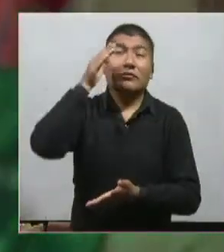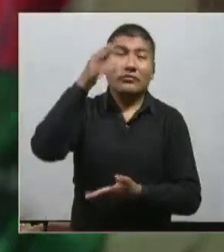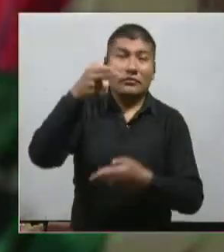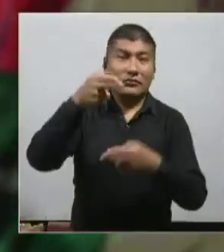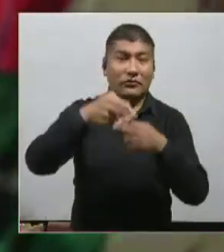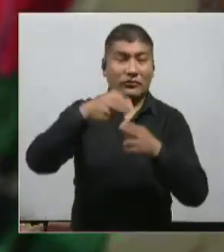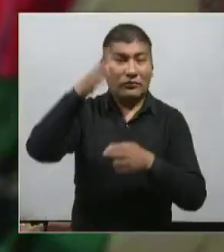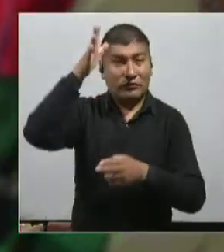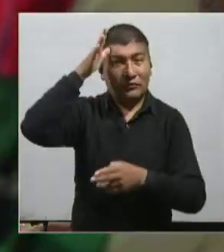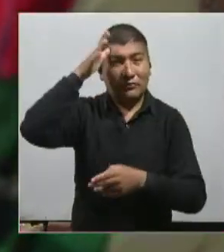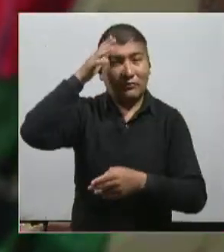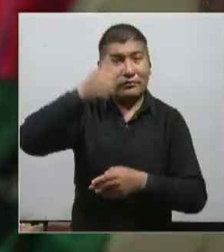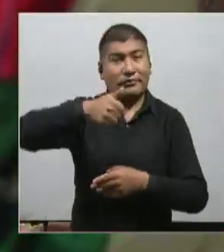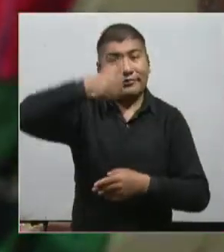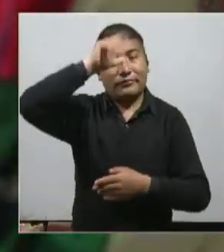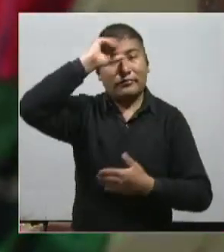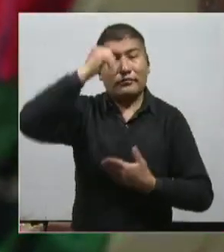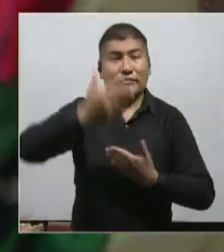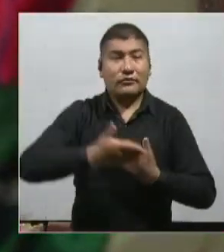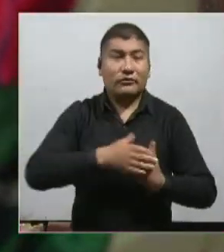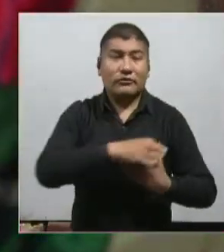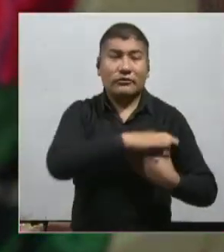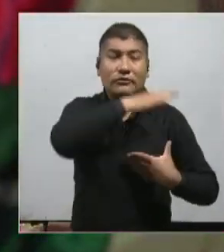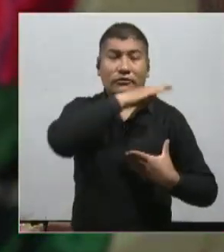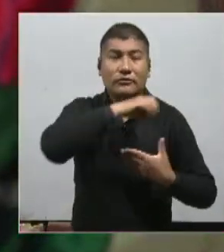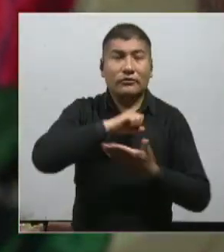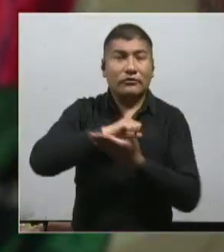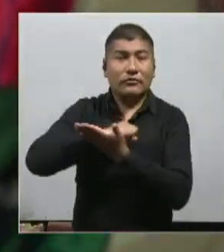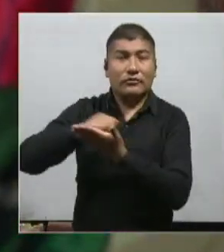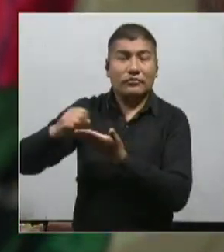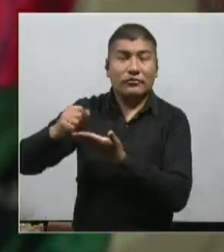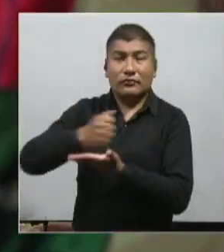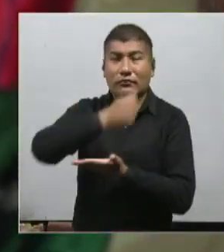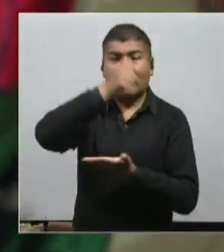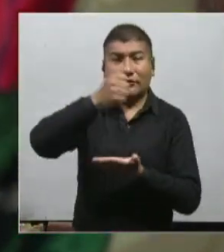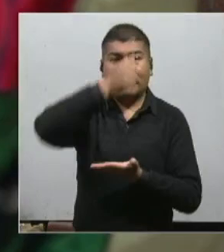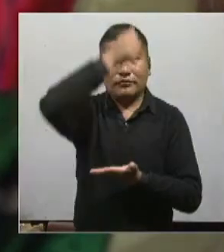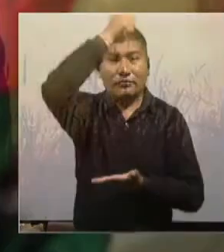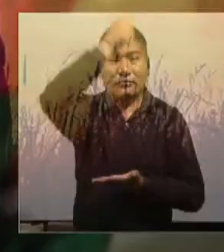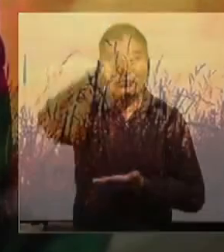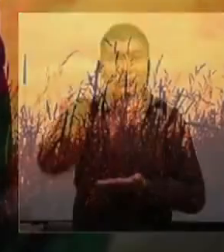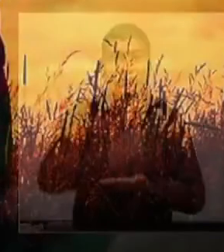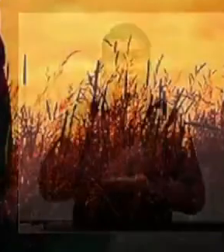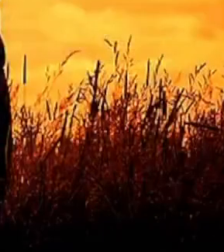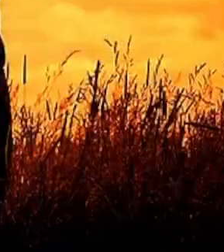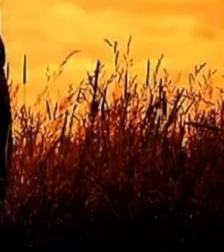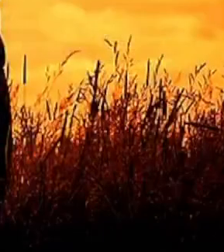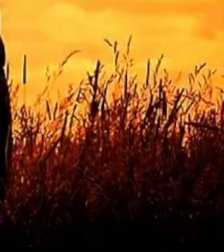del Padre, del Hijo y del Espíritu Santo. Amén. Amén.